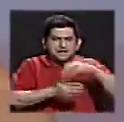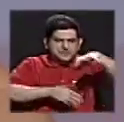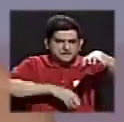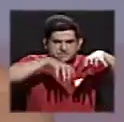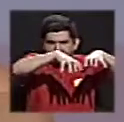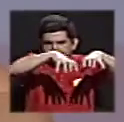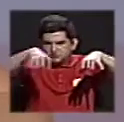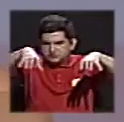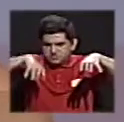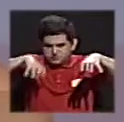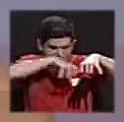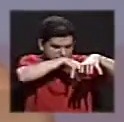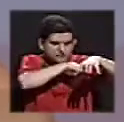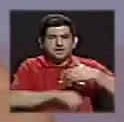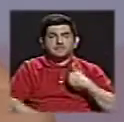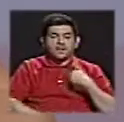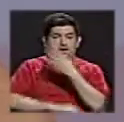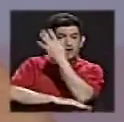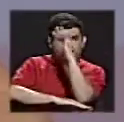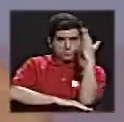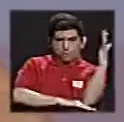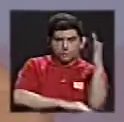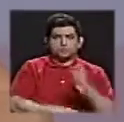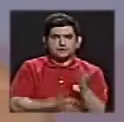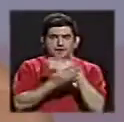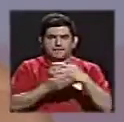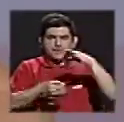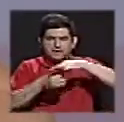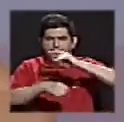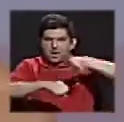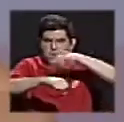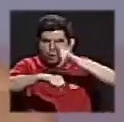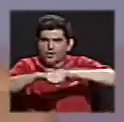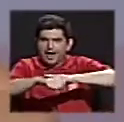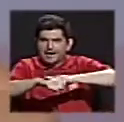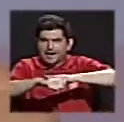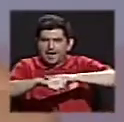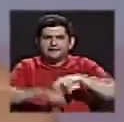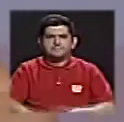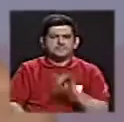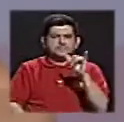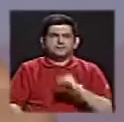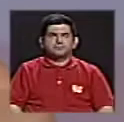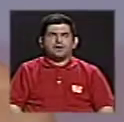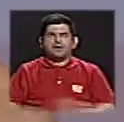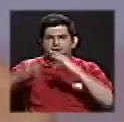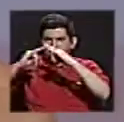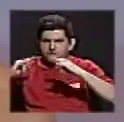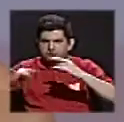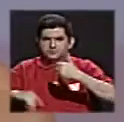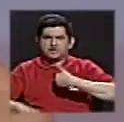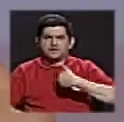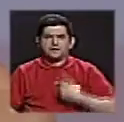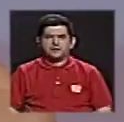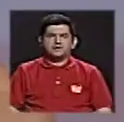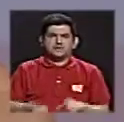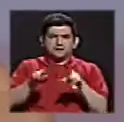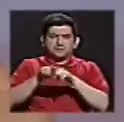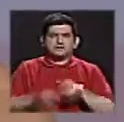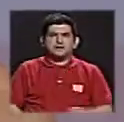diferentes, y entonces tenemos bosque, tenemos parte en agricultura orgánica, tenemos hospedajes, tenemos lago